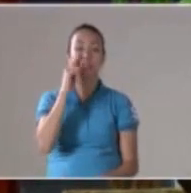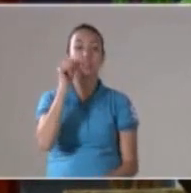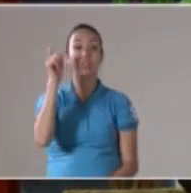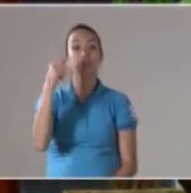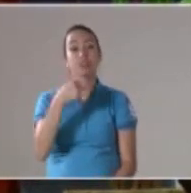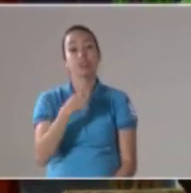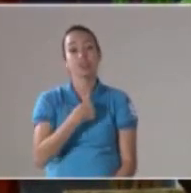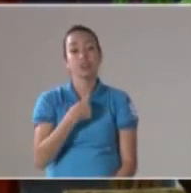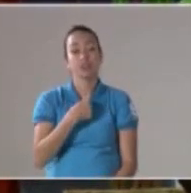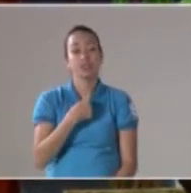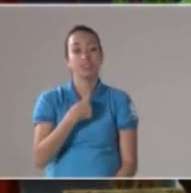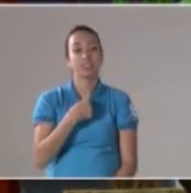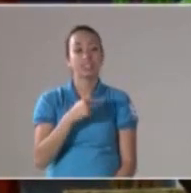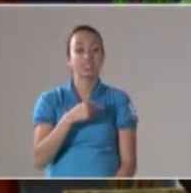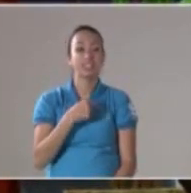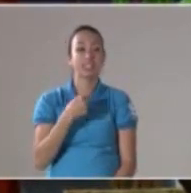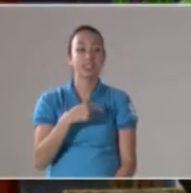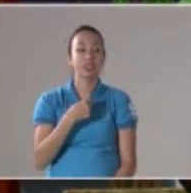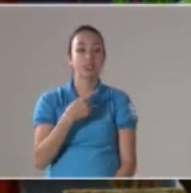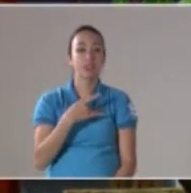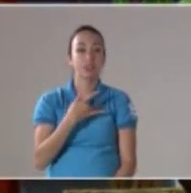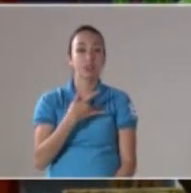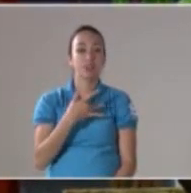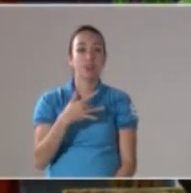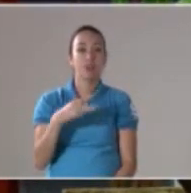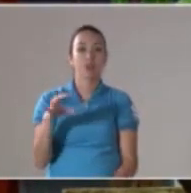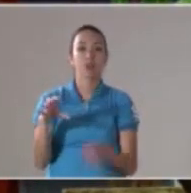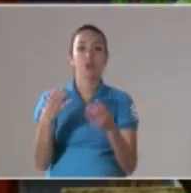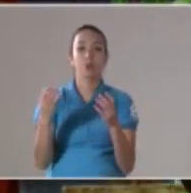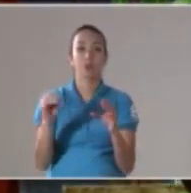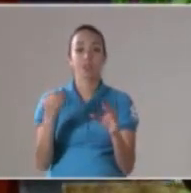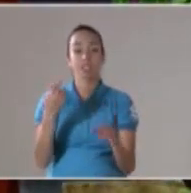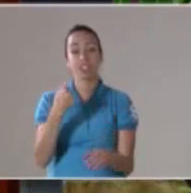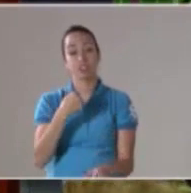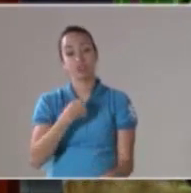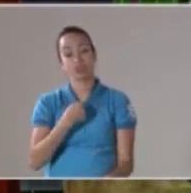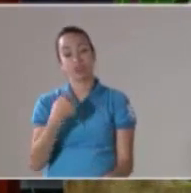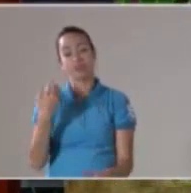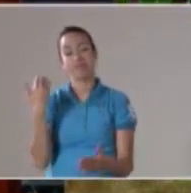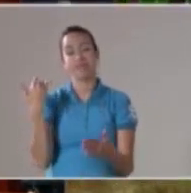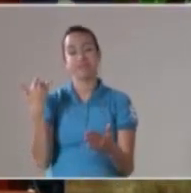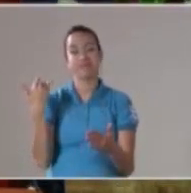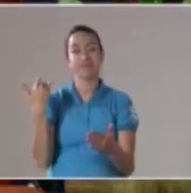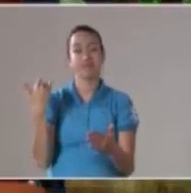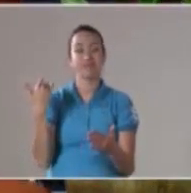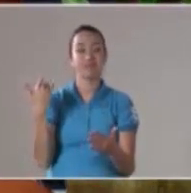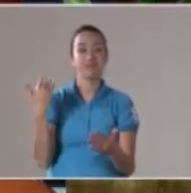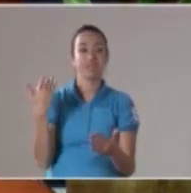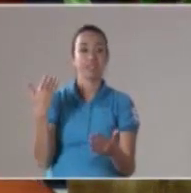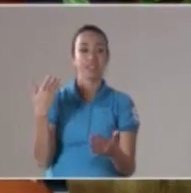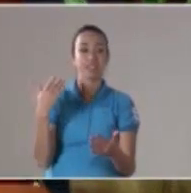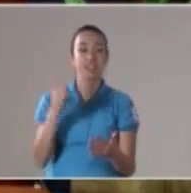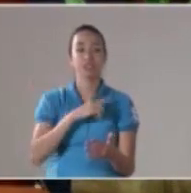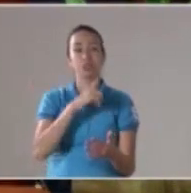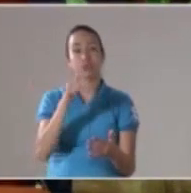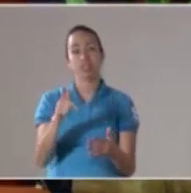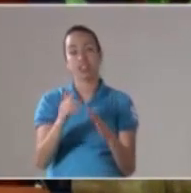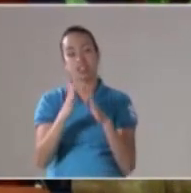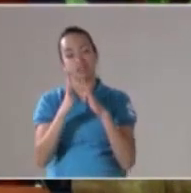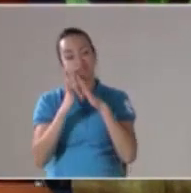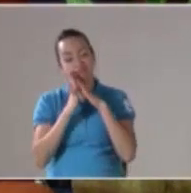siento como que si hubiera entrado en un periodo de